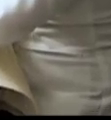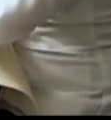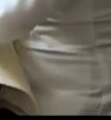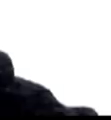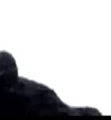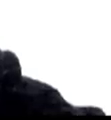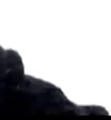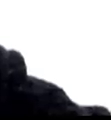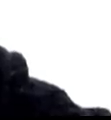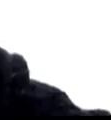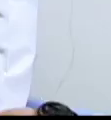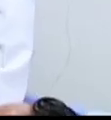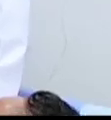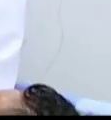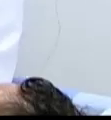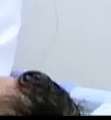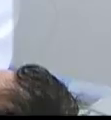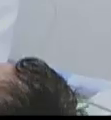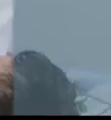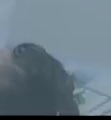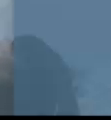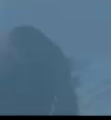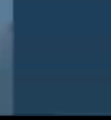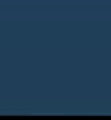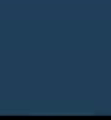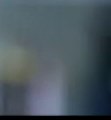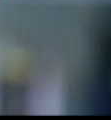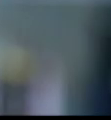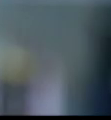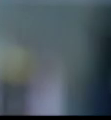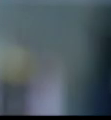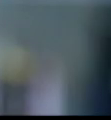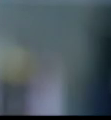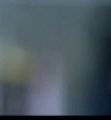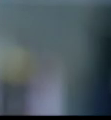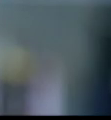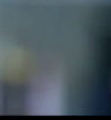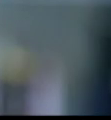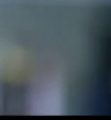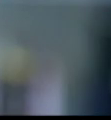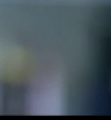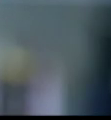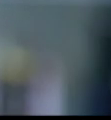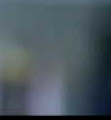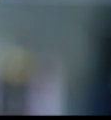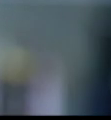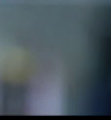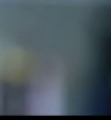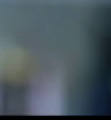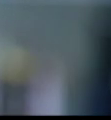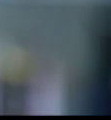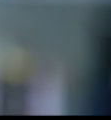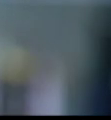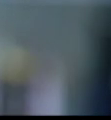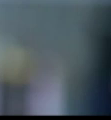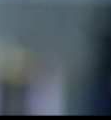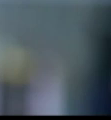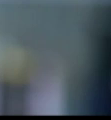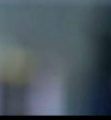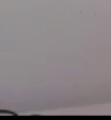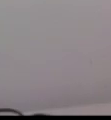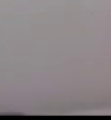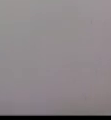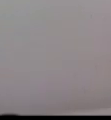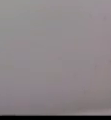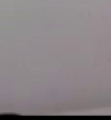cuidado de los pies en personas con diabetes. Un grupo de expertos desarrolló un robot para enseñar de manera ágil